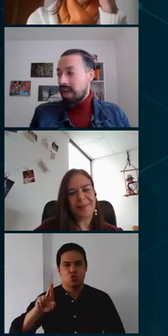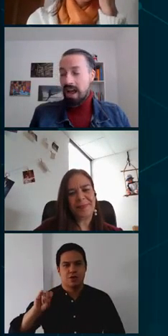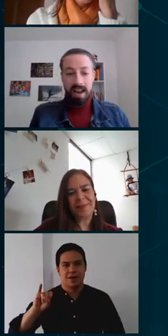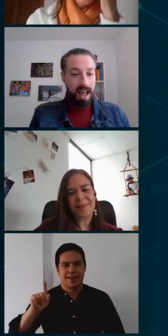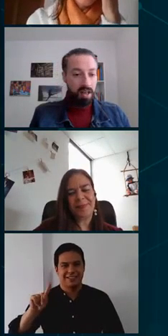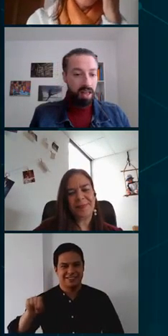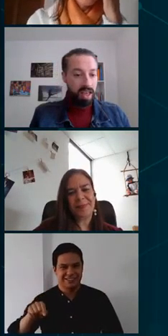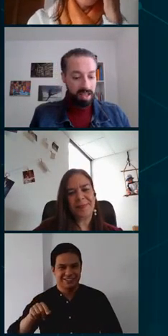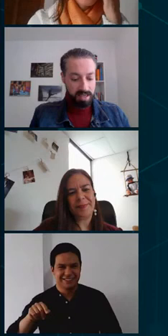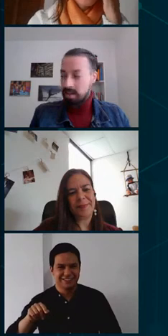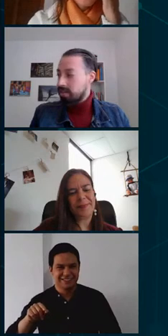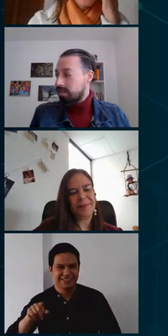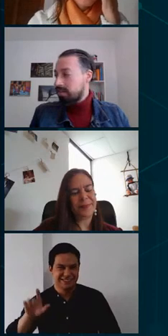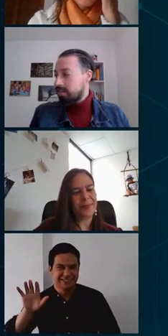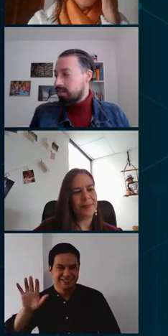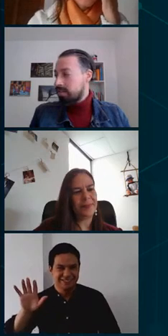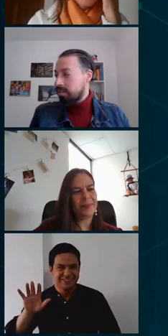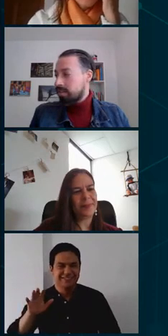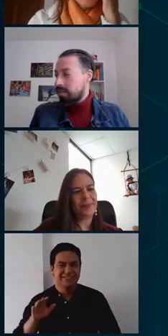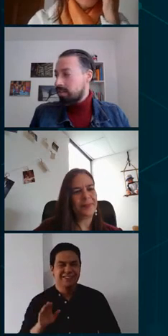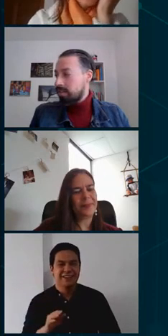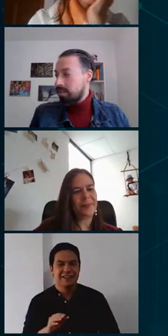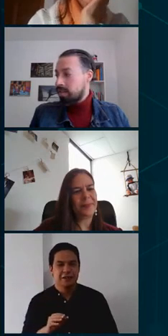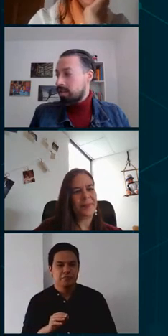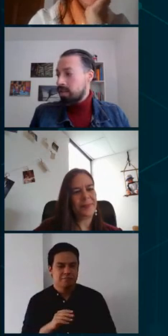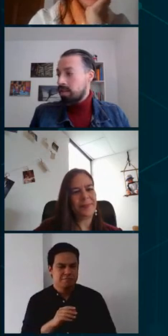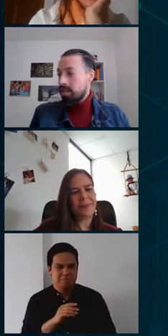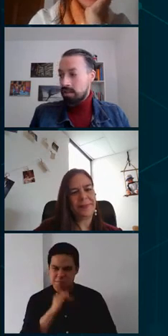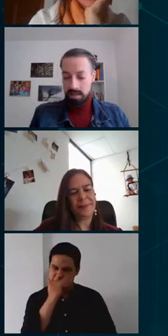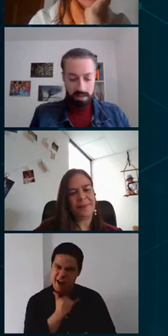Cazapichurrias. Ya que al lado de ella